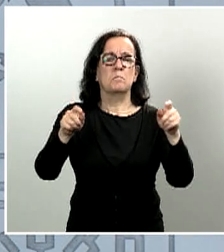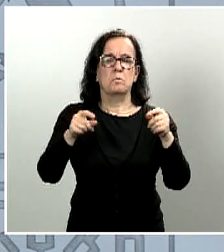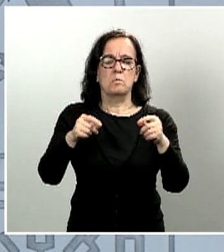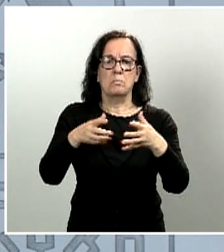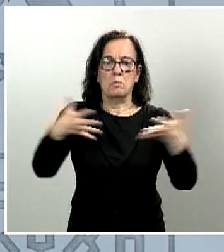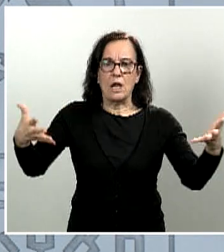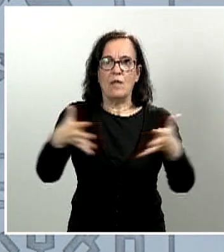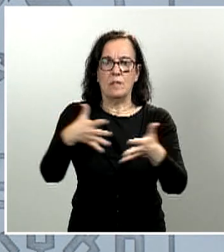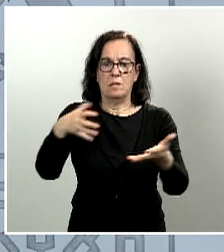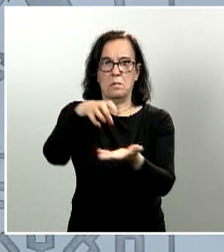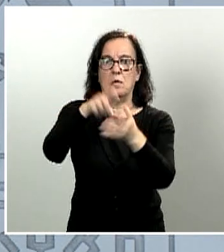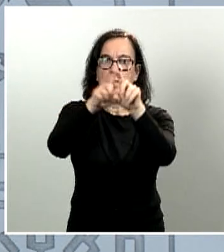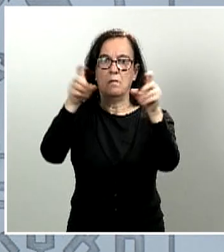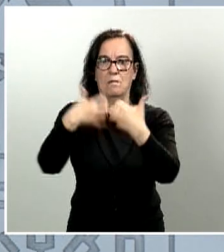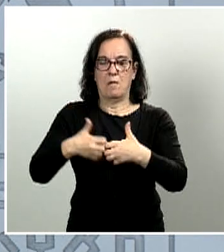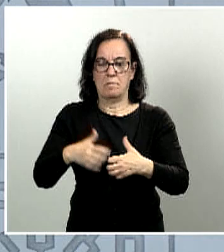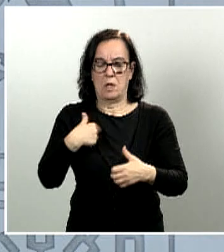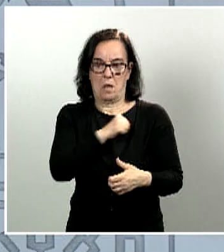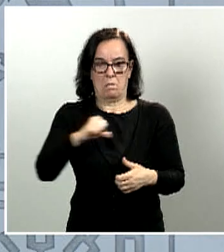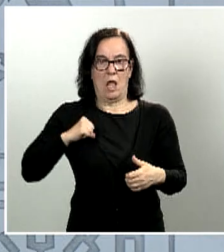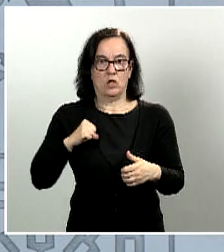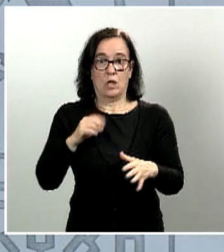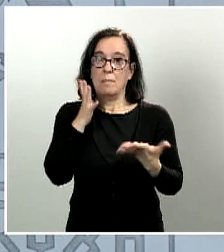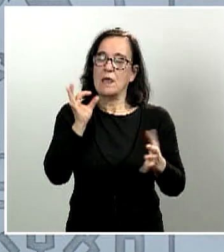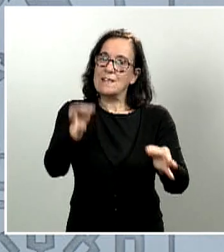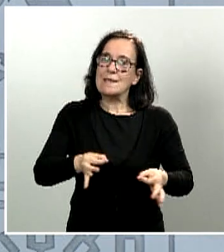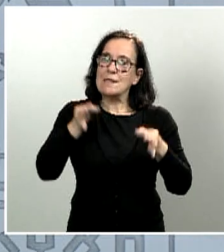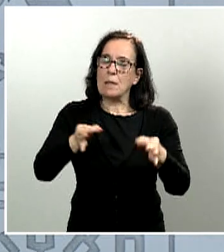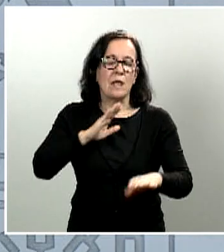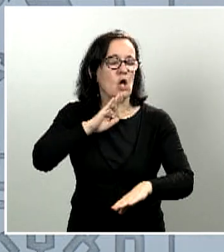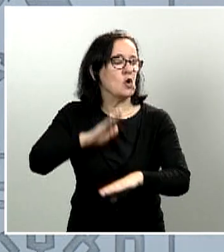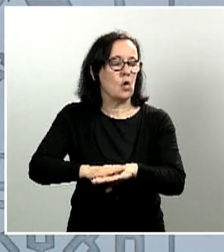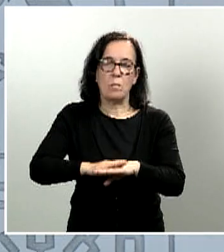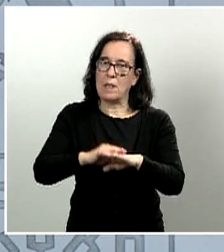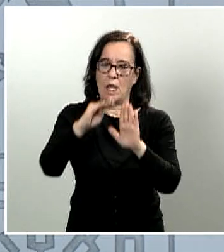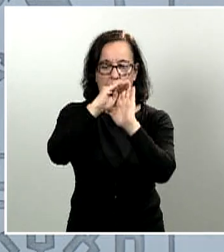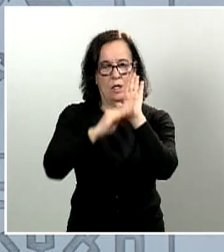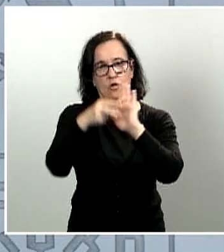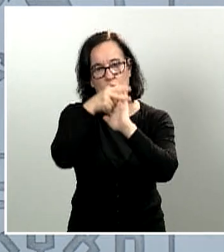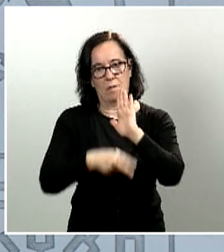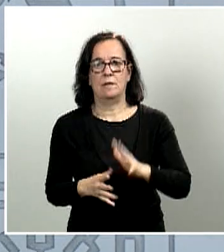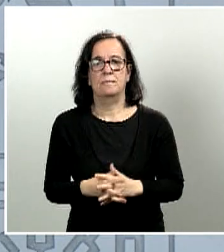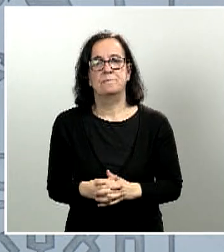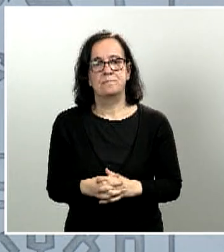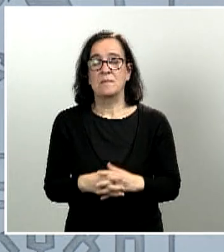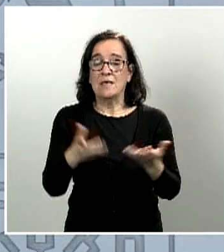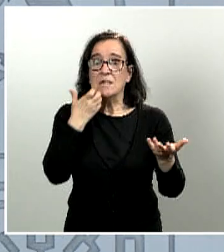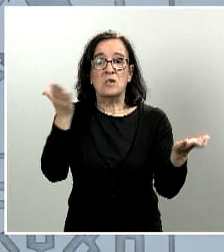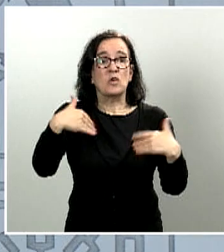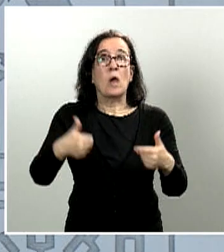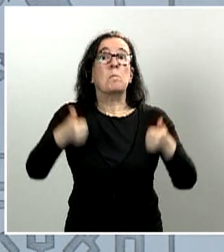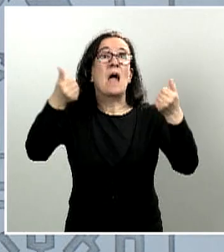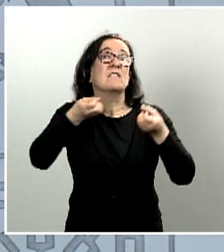fabricar a nivel personal, pero siempre y cuando que se cumplan esta normativa. Fuera de eso no tengo mucha más información